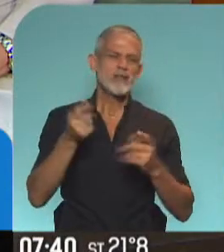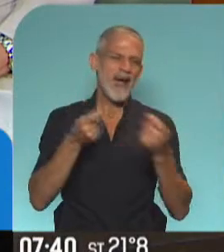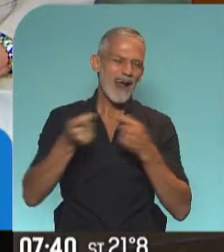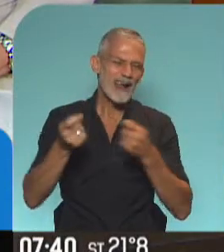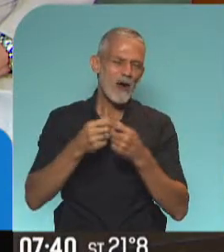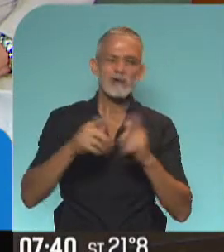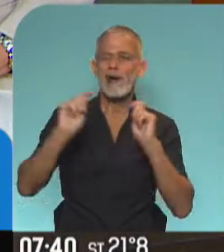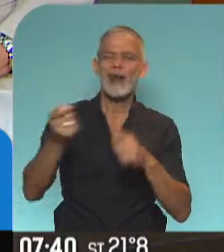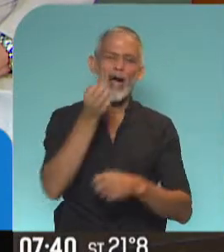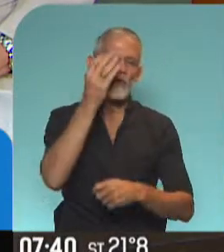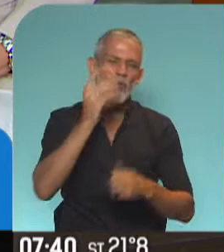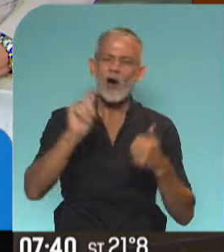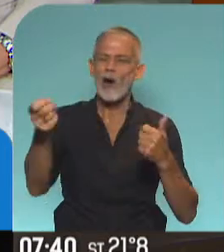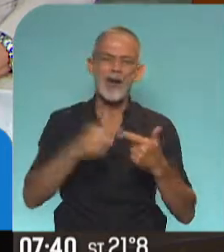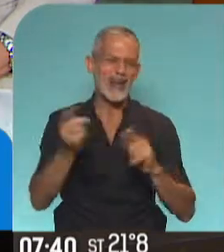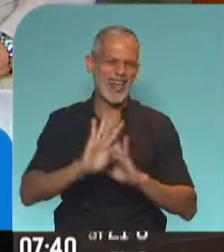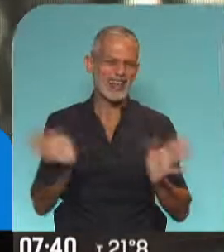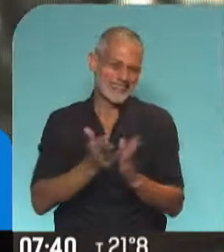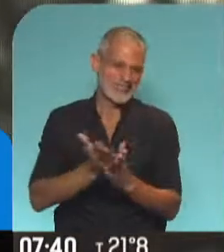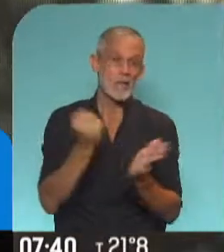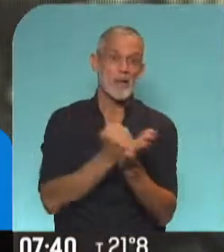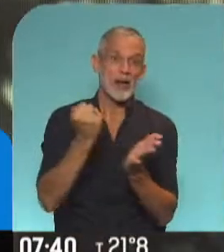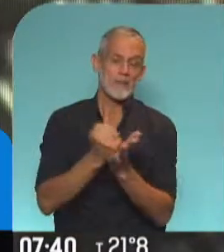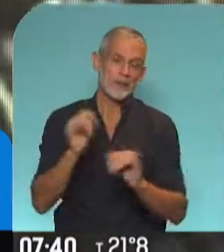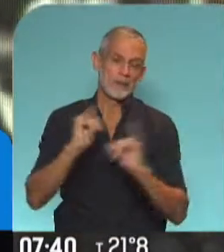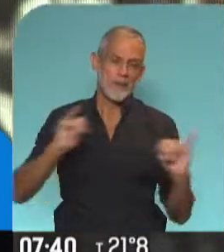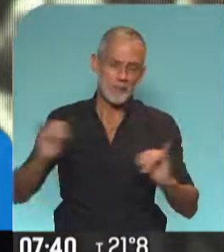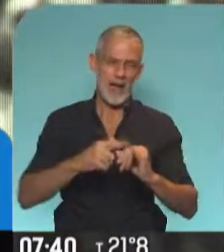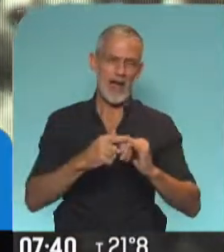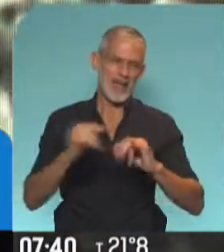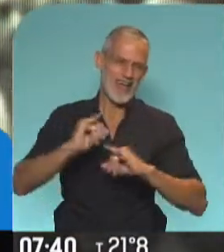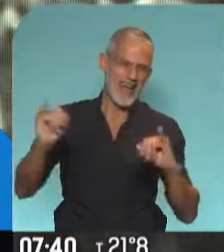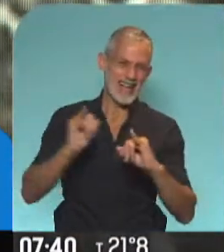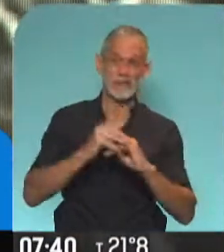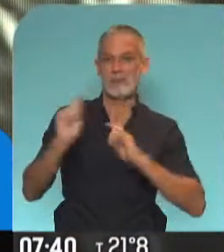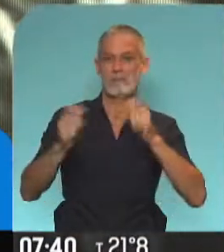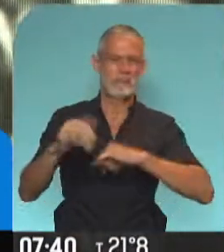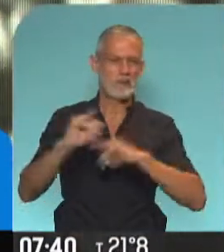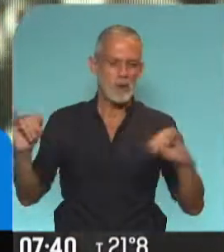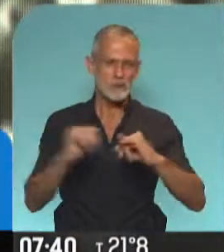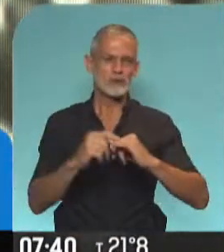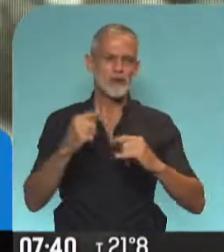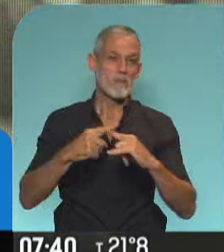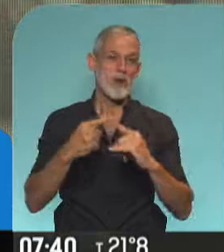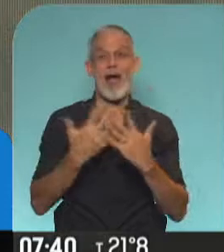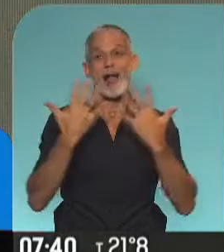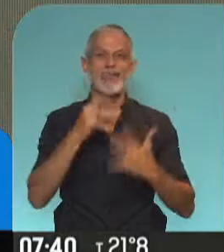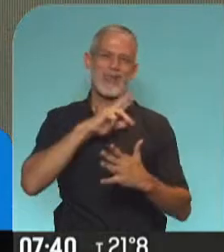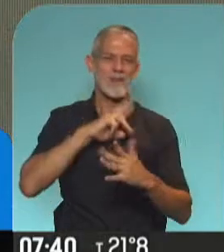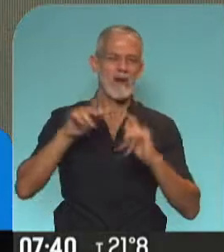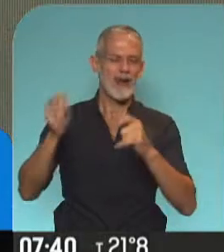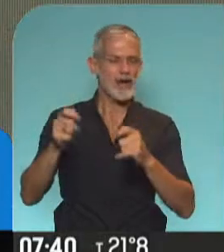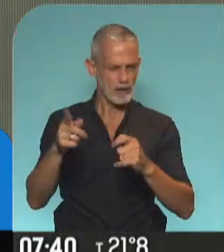¿no? Claro. Donde se regalaban flores, donde las marcas hacían sus publicidades, promociones, etcétera, y de a poco se